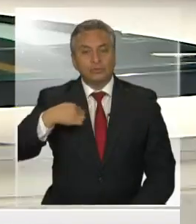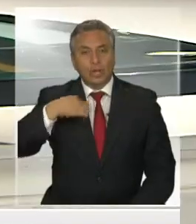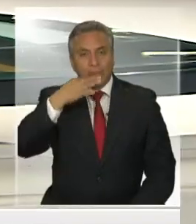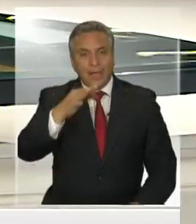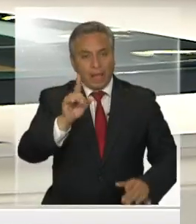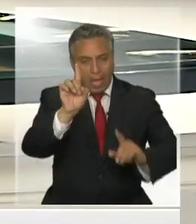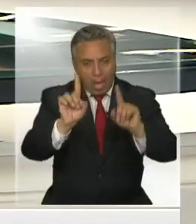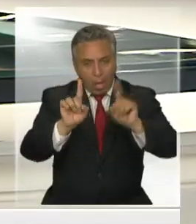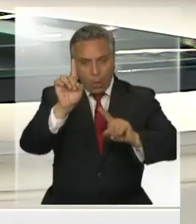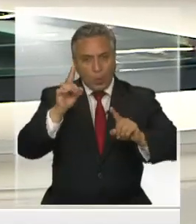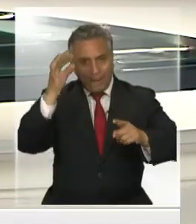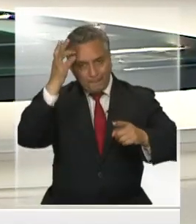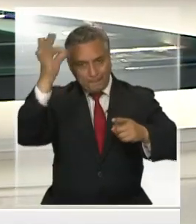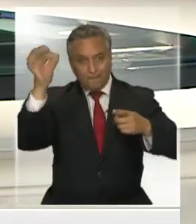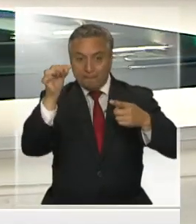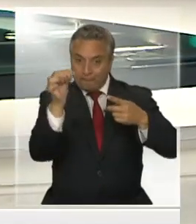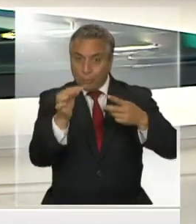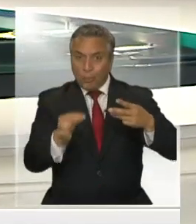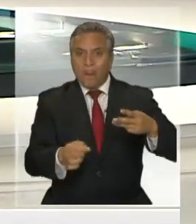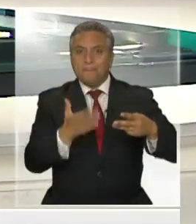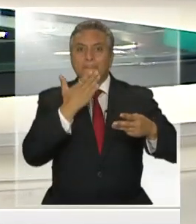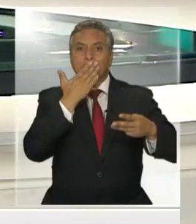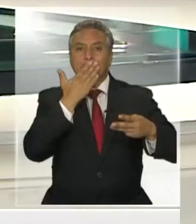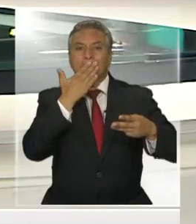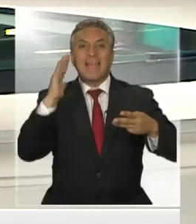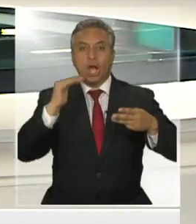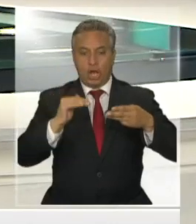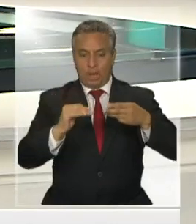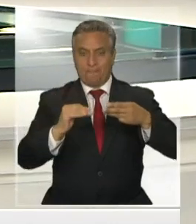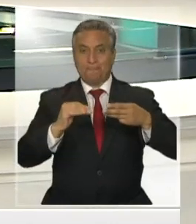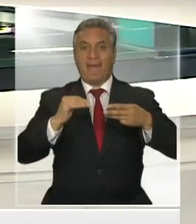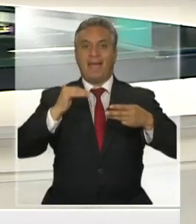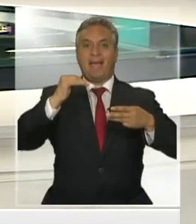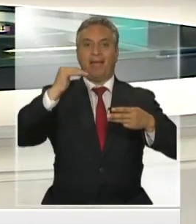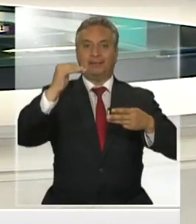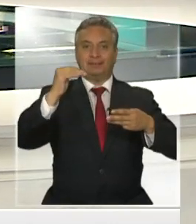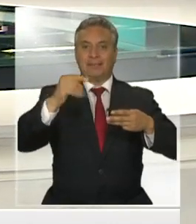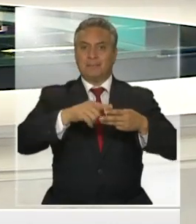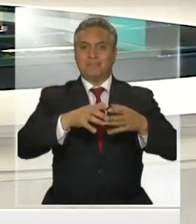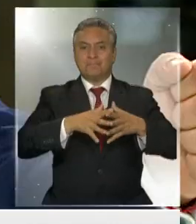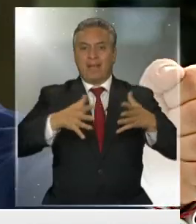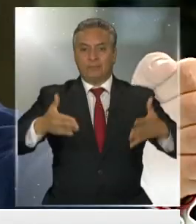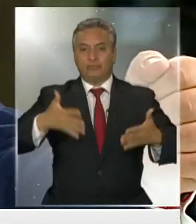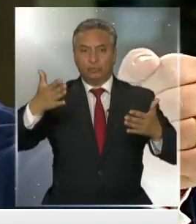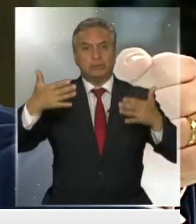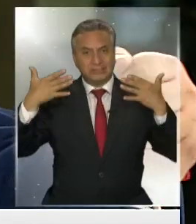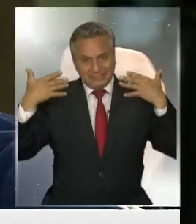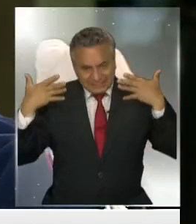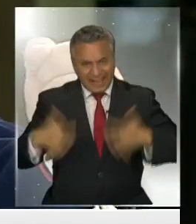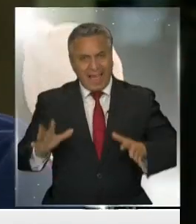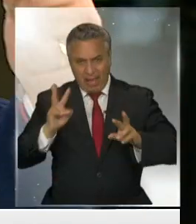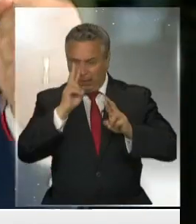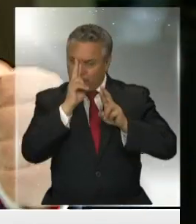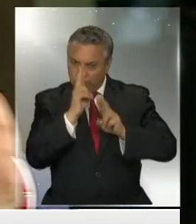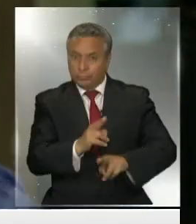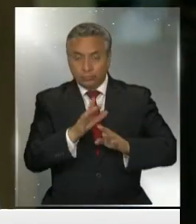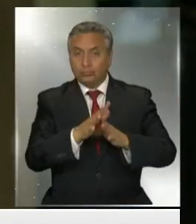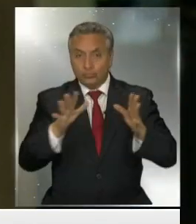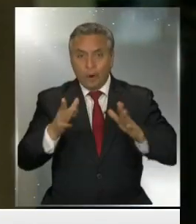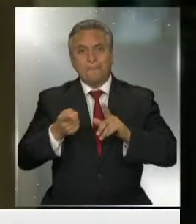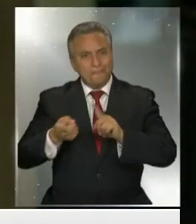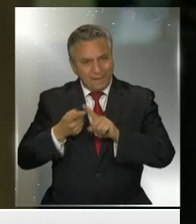parece que lo harían aún mejor que lo perfeccionan que le dan aún más legítima ya tiene mucha legitimidad porque porque va a ser muy